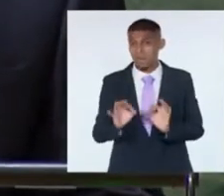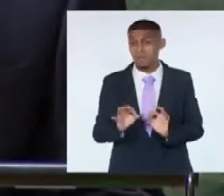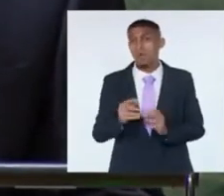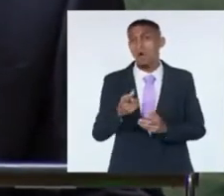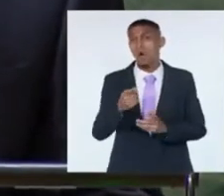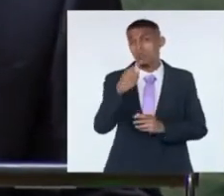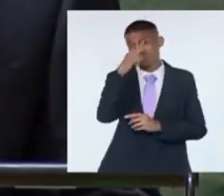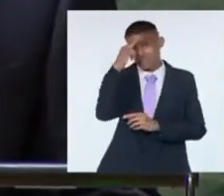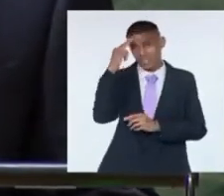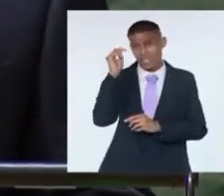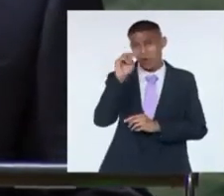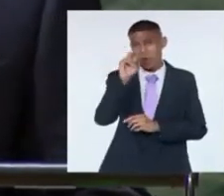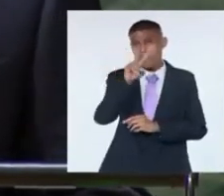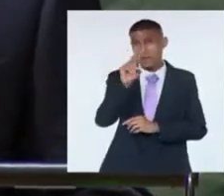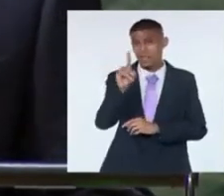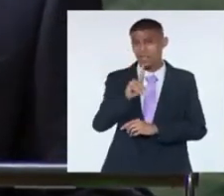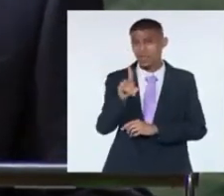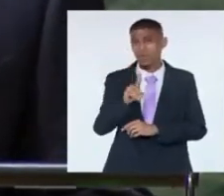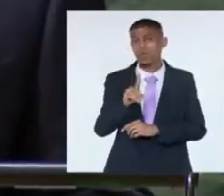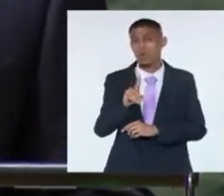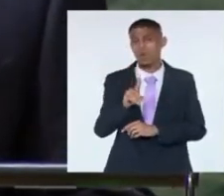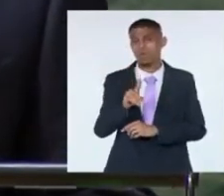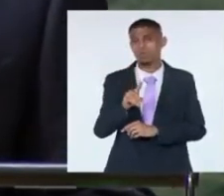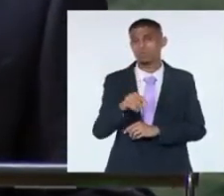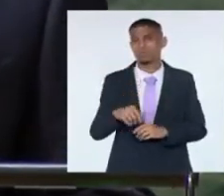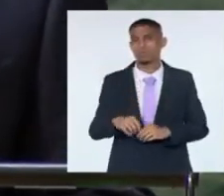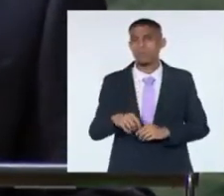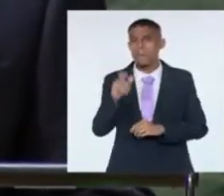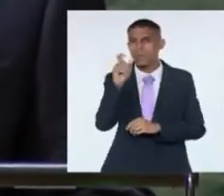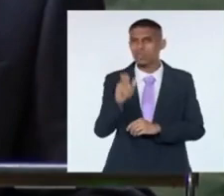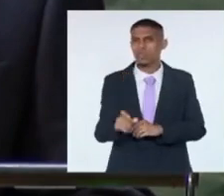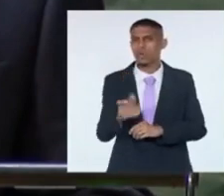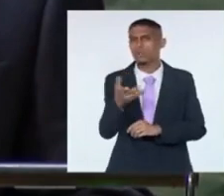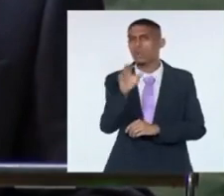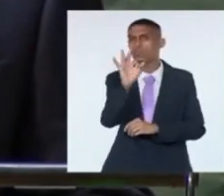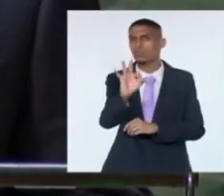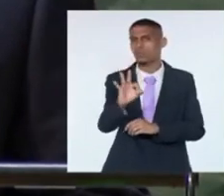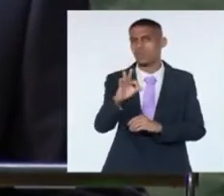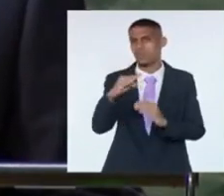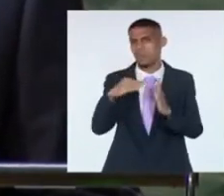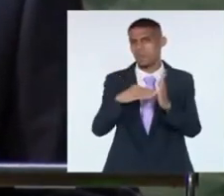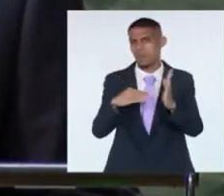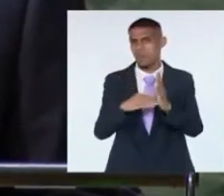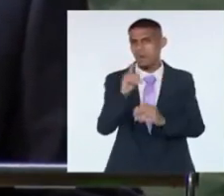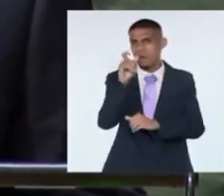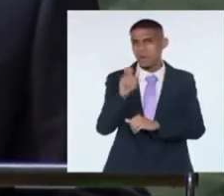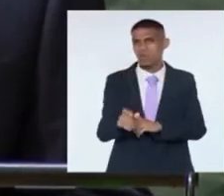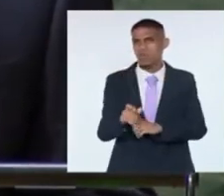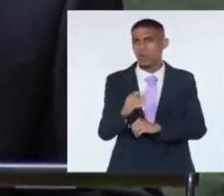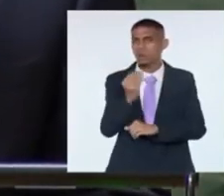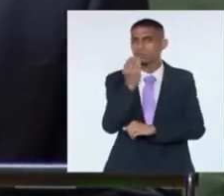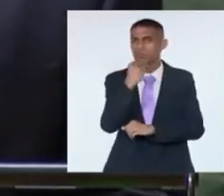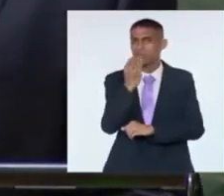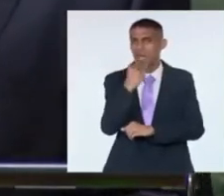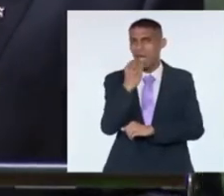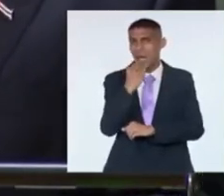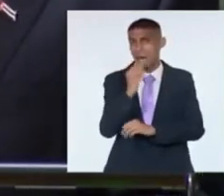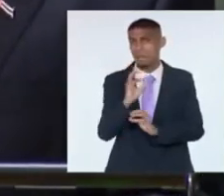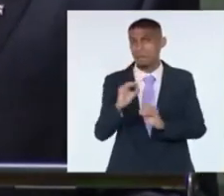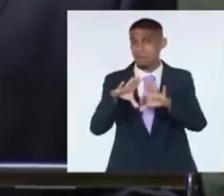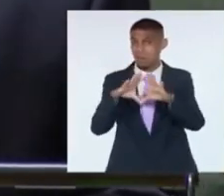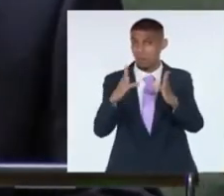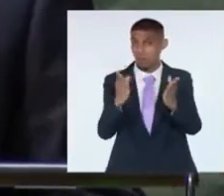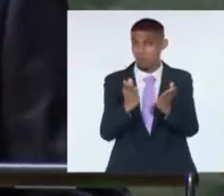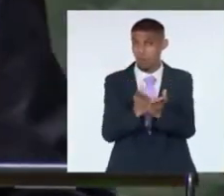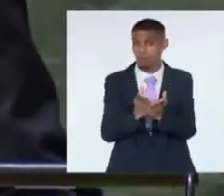ofende a la condición humana que casi ochocientos millones de personas padezcan de hambre en un planeta que produce